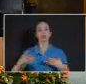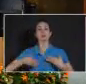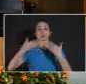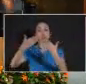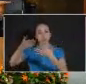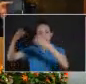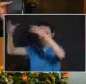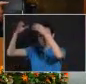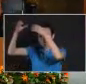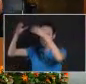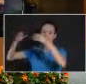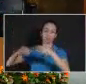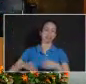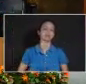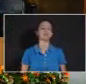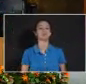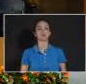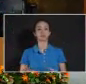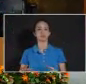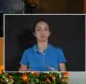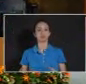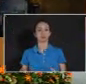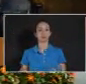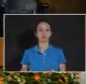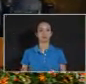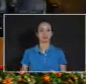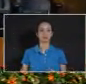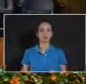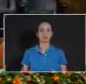menos común de los sentidos.